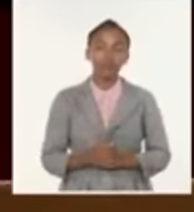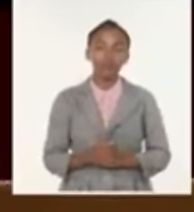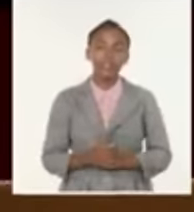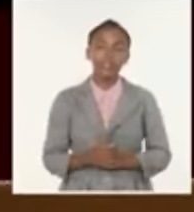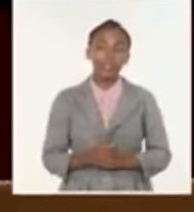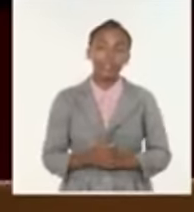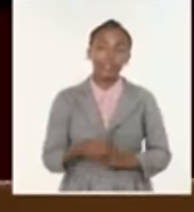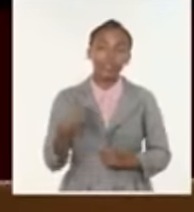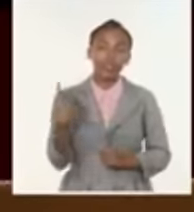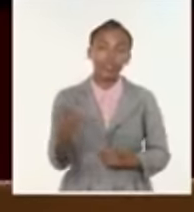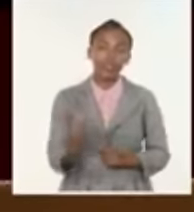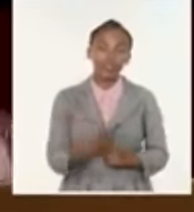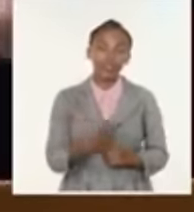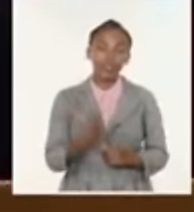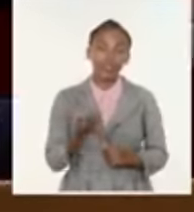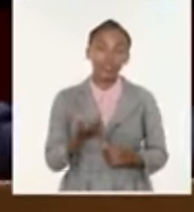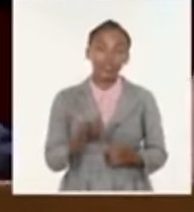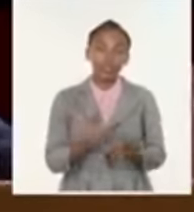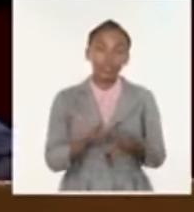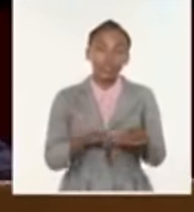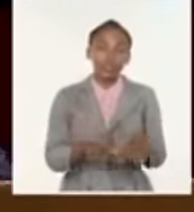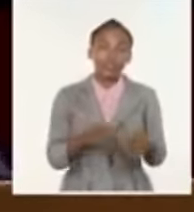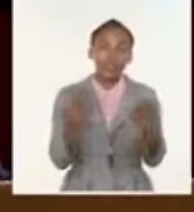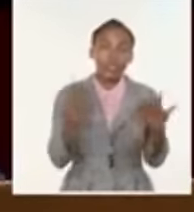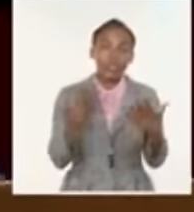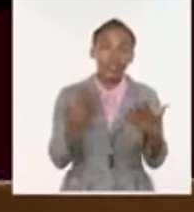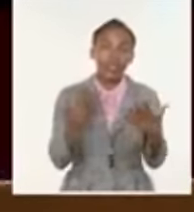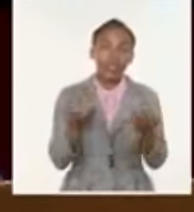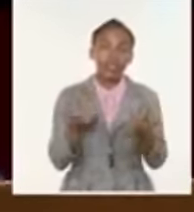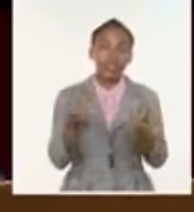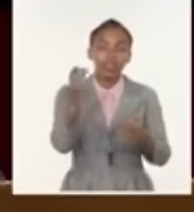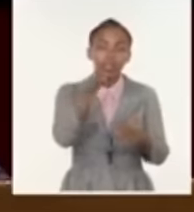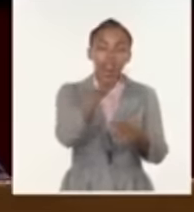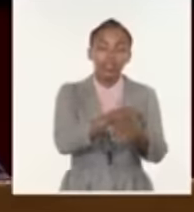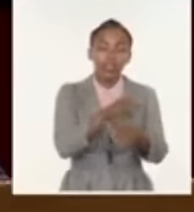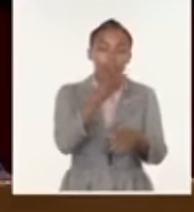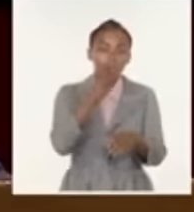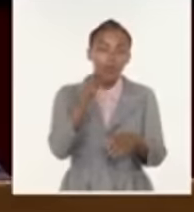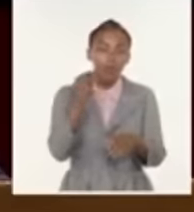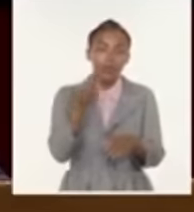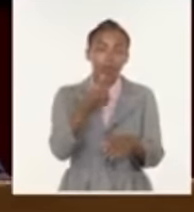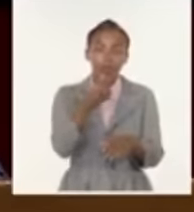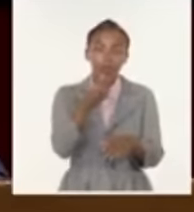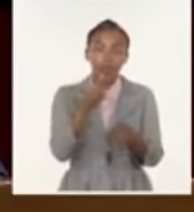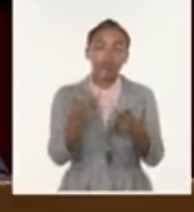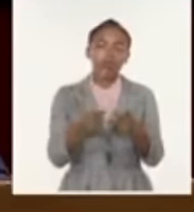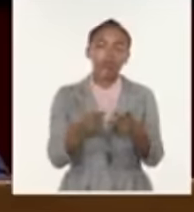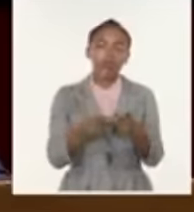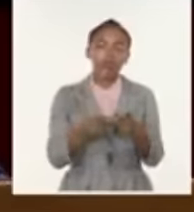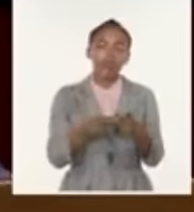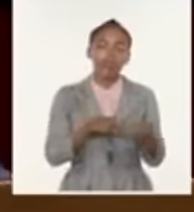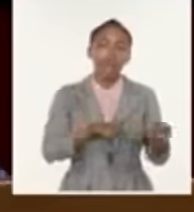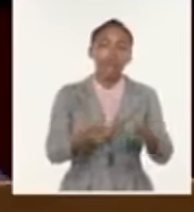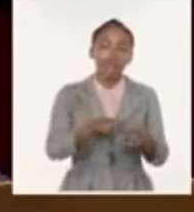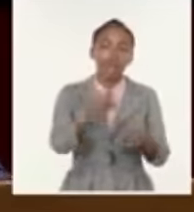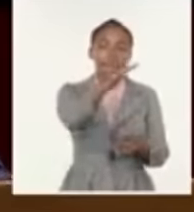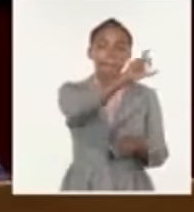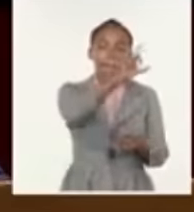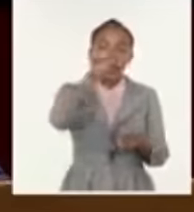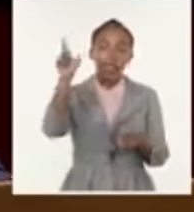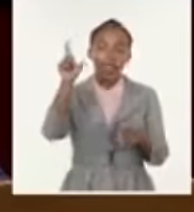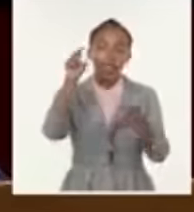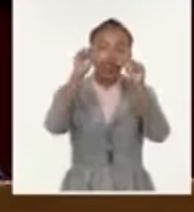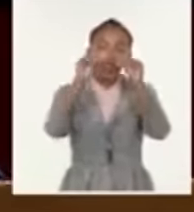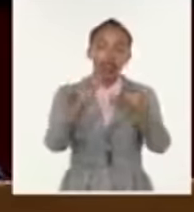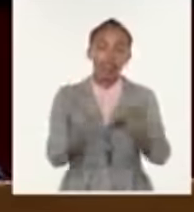trabada otra fuente, la miel teníamos trabado en almacenes y en puertos grandes cantidades de